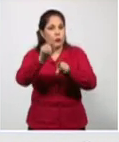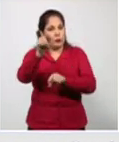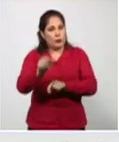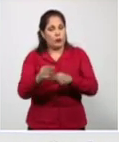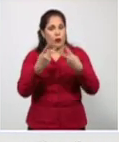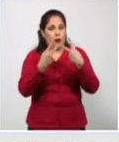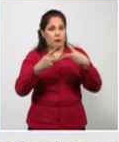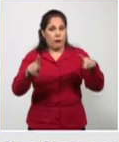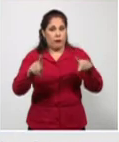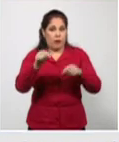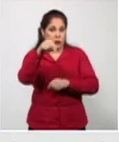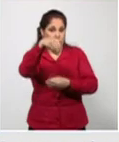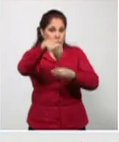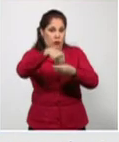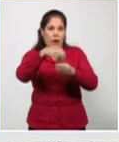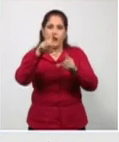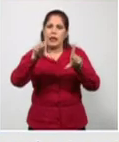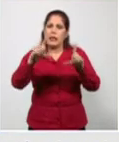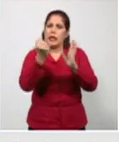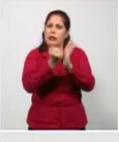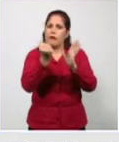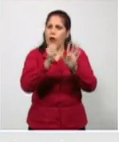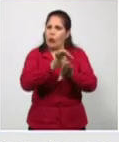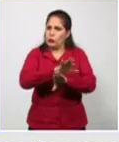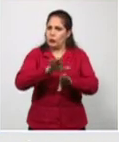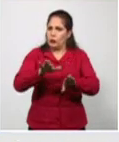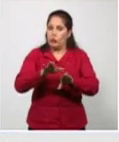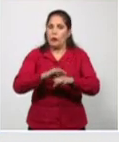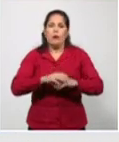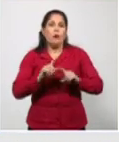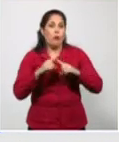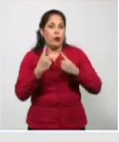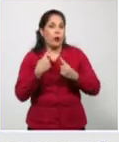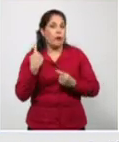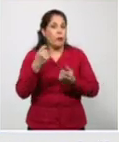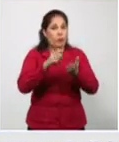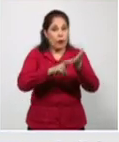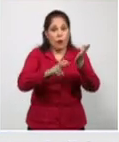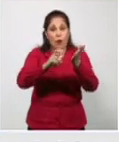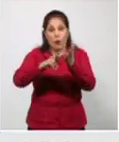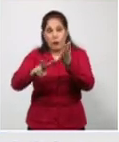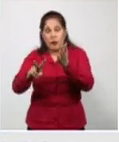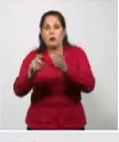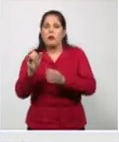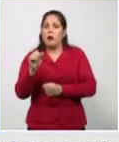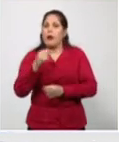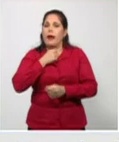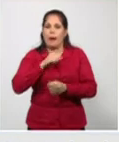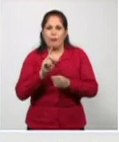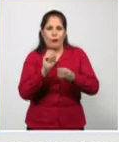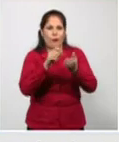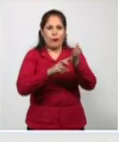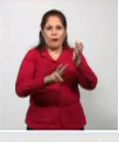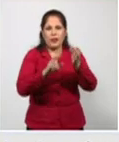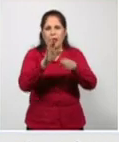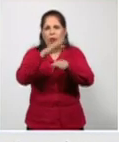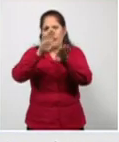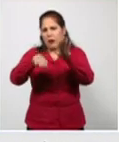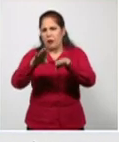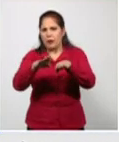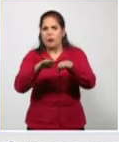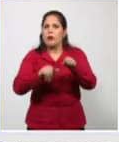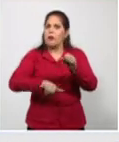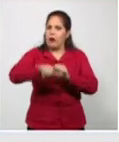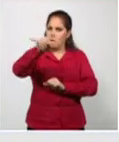todos se van certificando de forma tal. Sí, porque en todos los territorios hay personas que van a viajar y que requieren